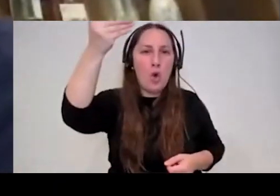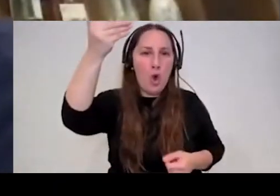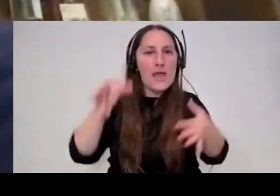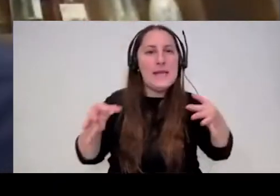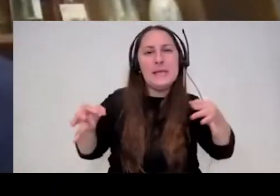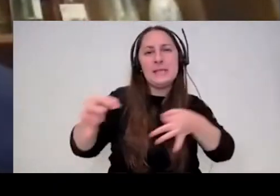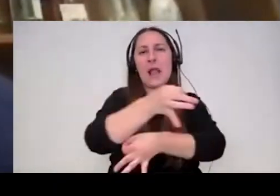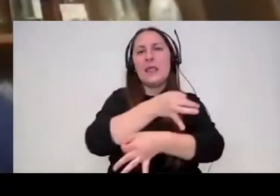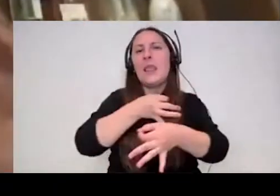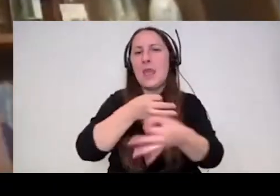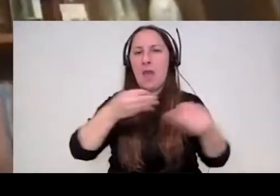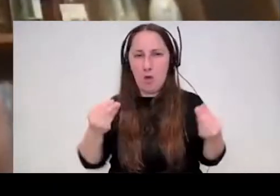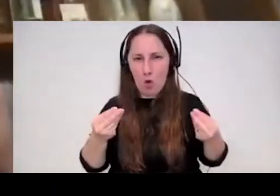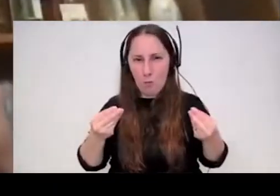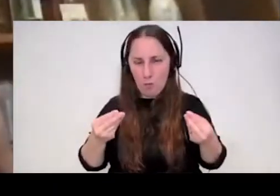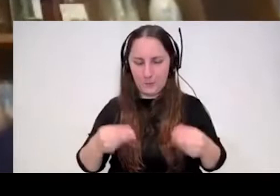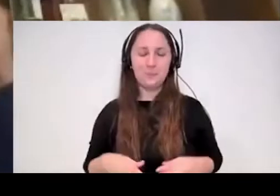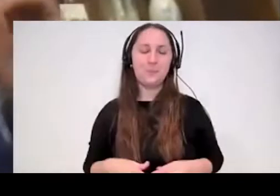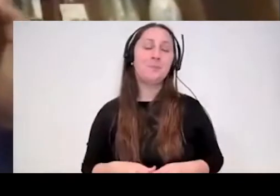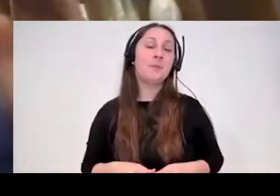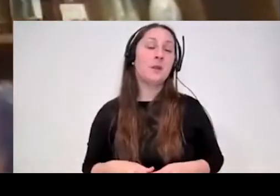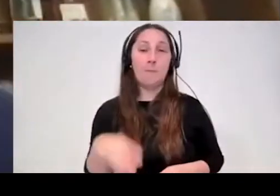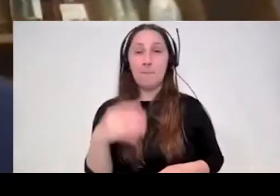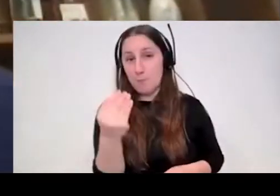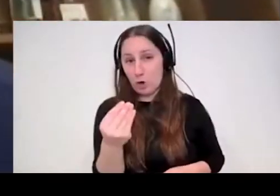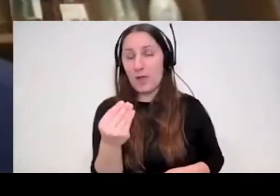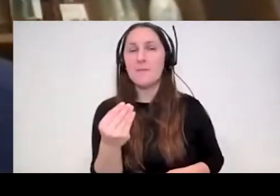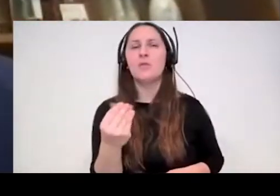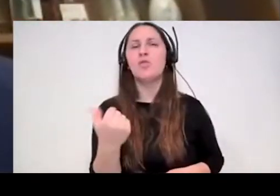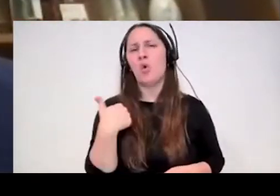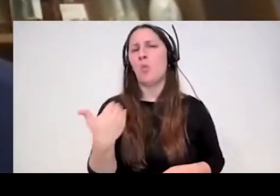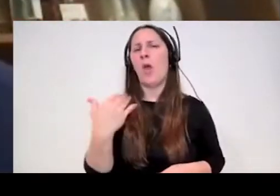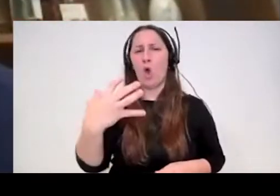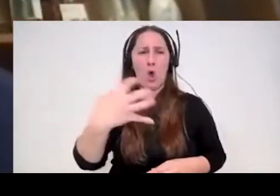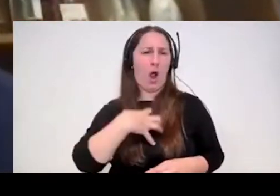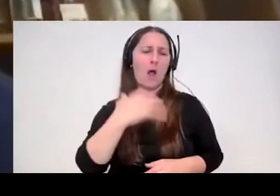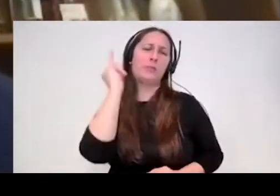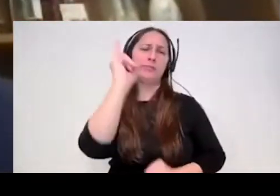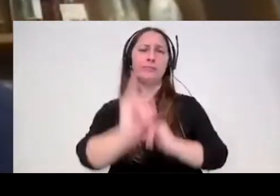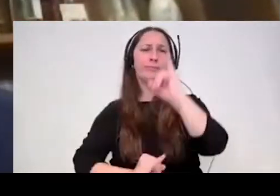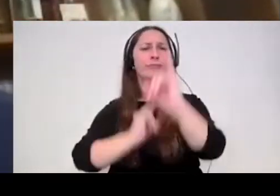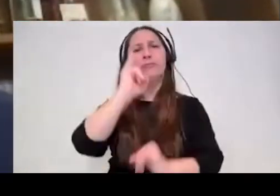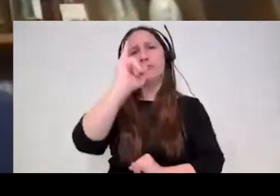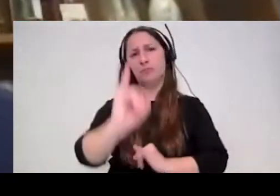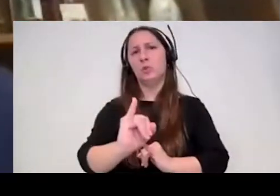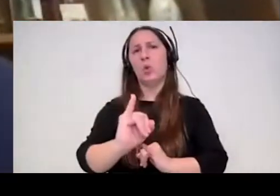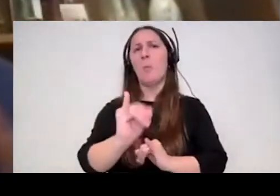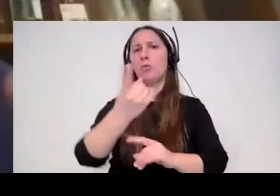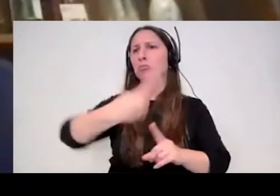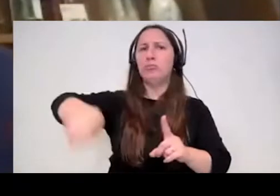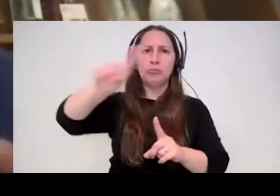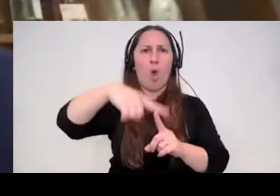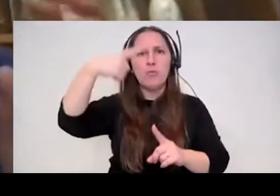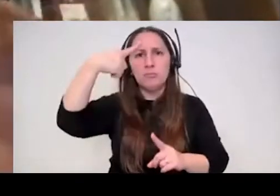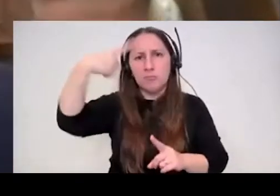de todo esto. ¿Por qué? Porque yo puedo seguir dando una clase que supuestamente es aséptica. Y